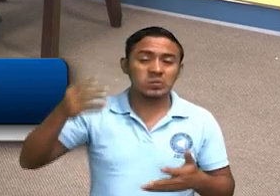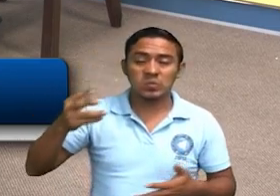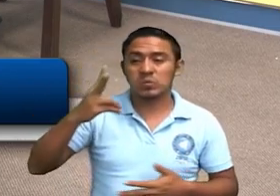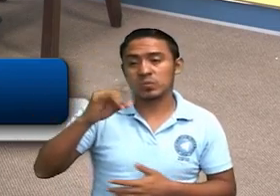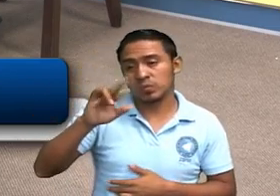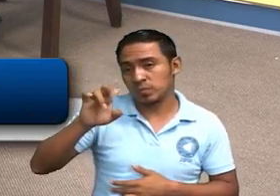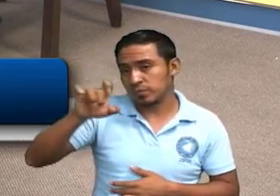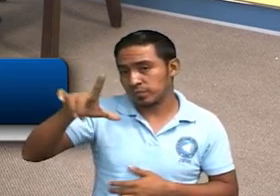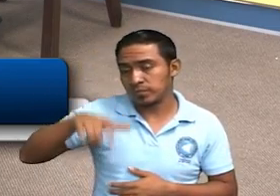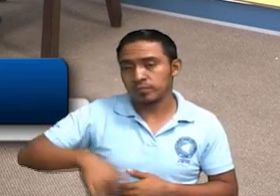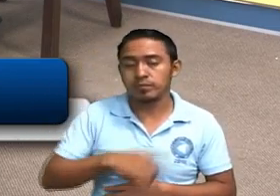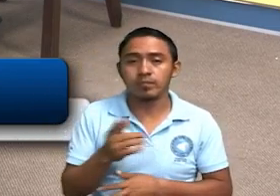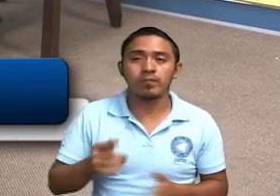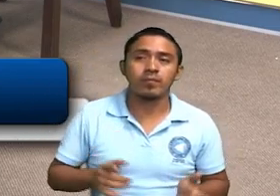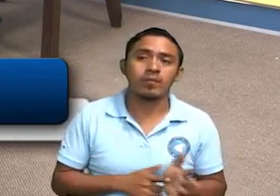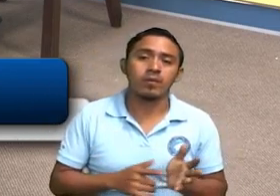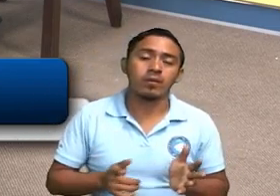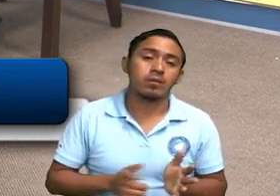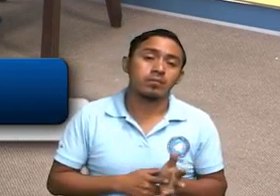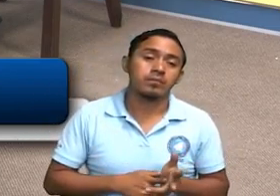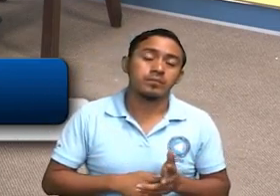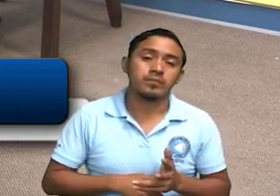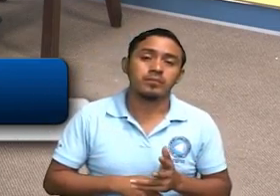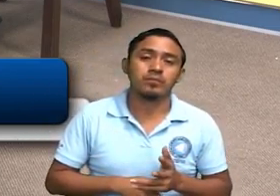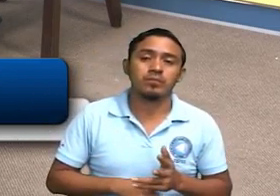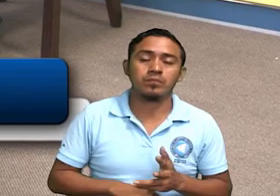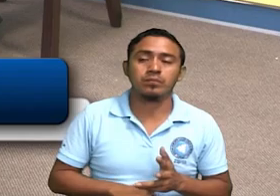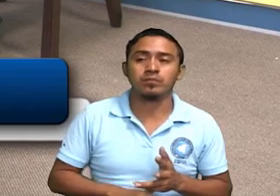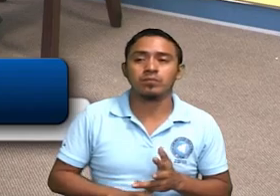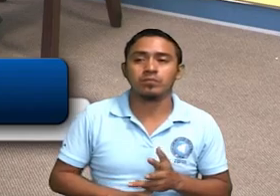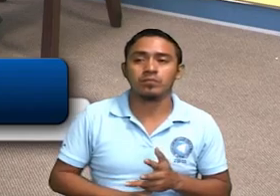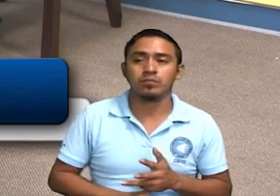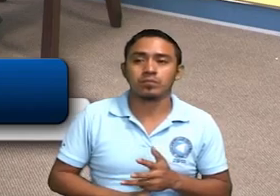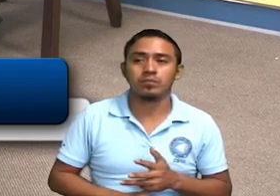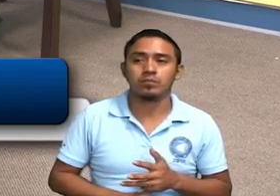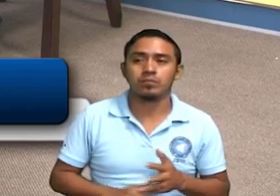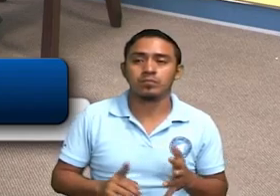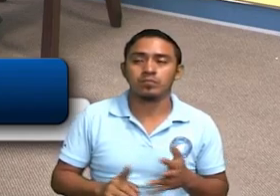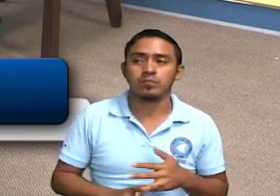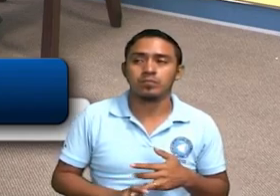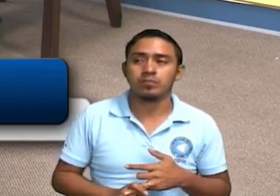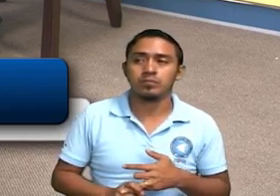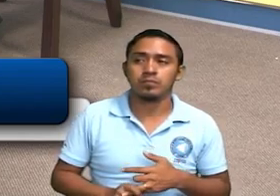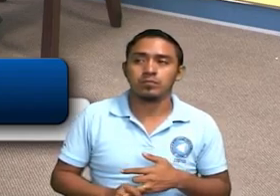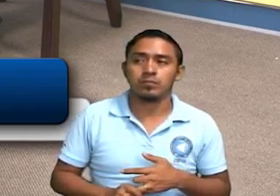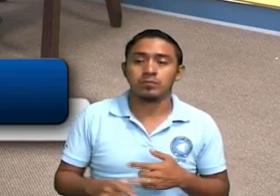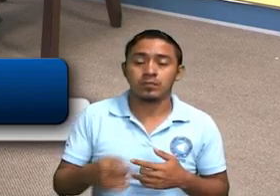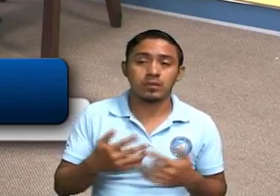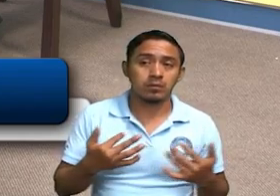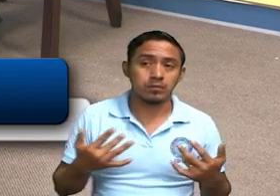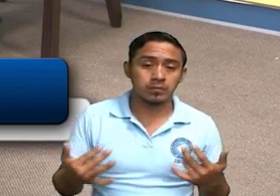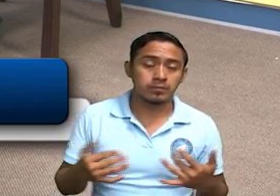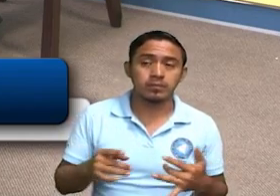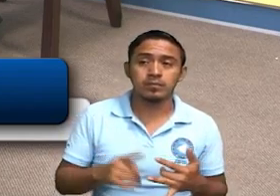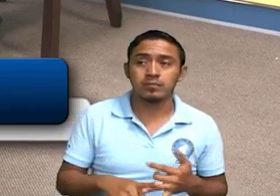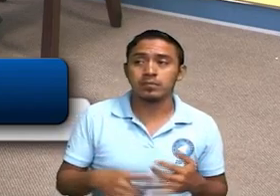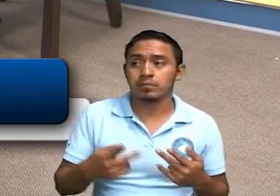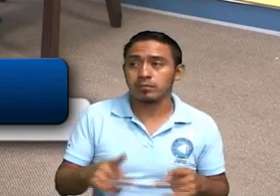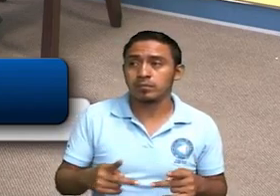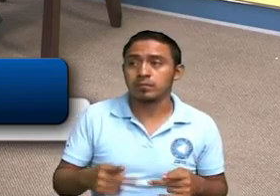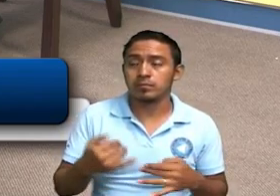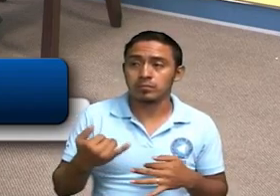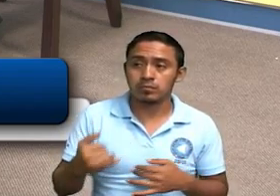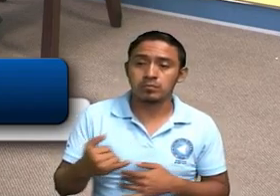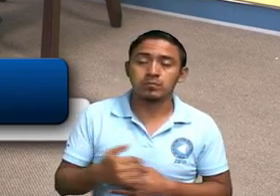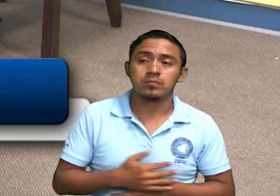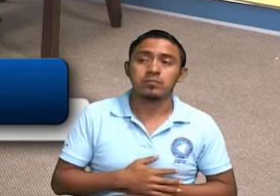ejemplo. Una infección viral puede ocasionar una sordera que no es esperada, pero sí,